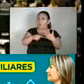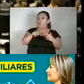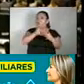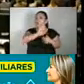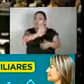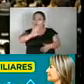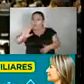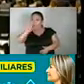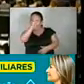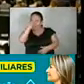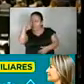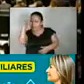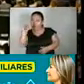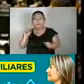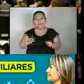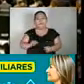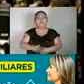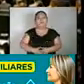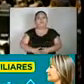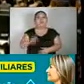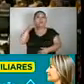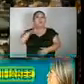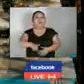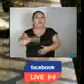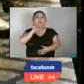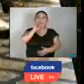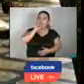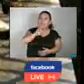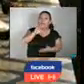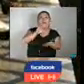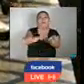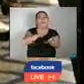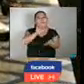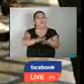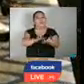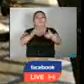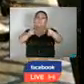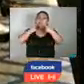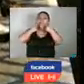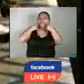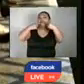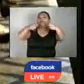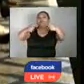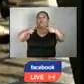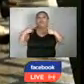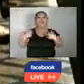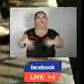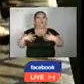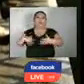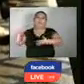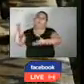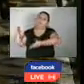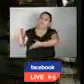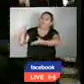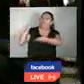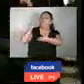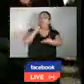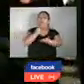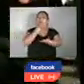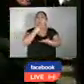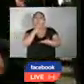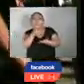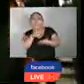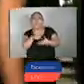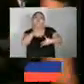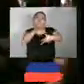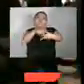sus países de origen. Aprovechó justamente para anunciar una millonaria inversión para los tres países